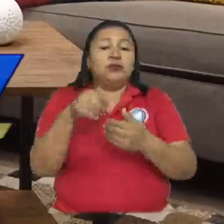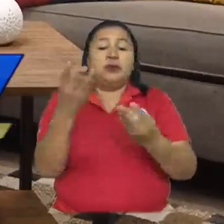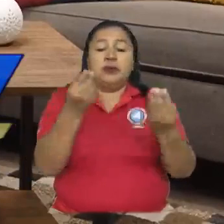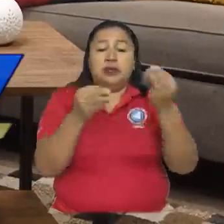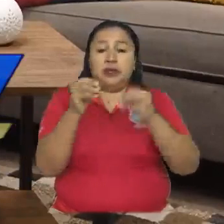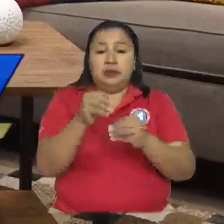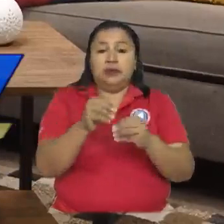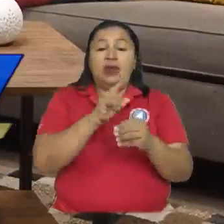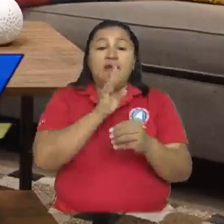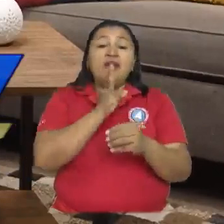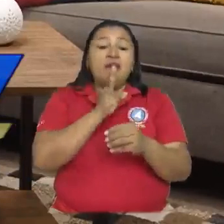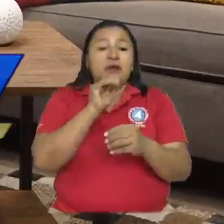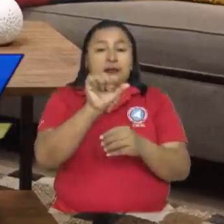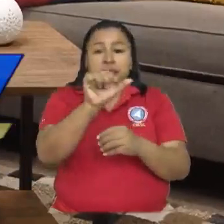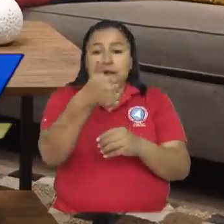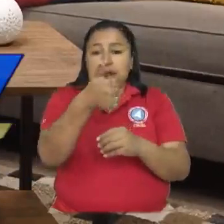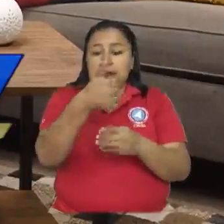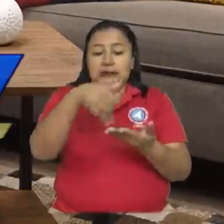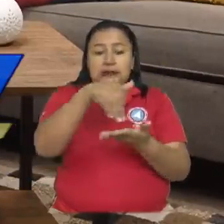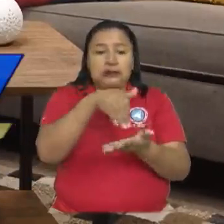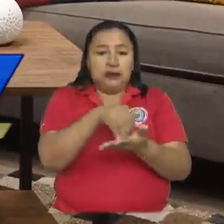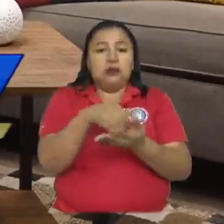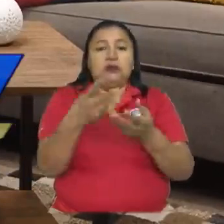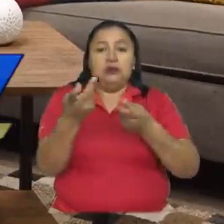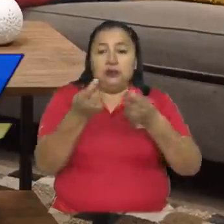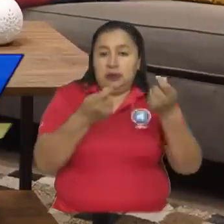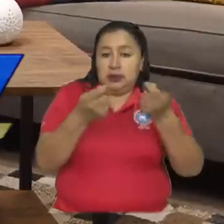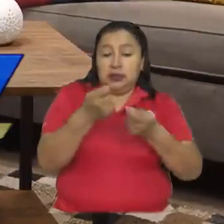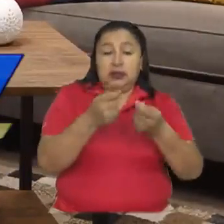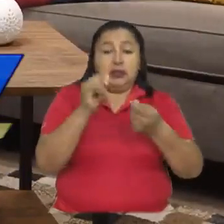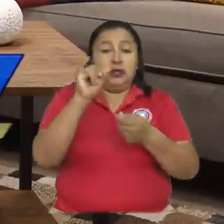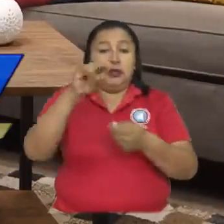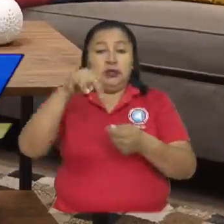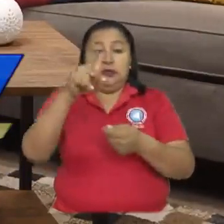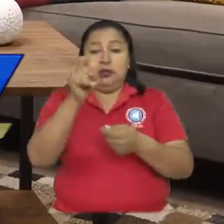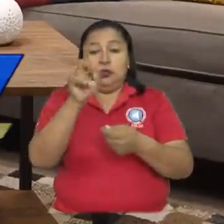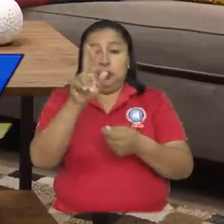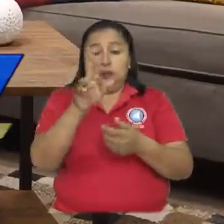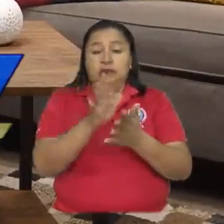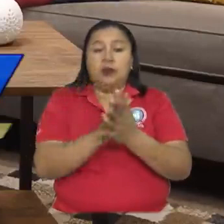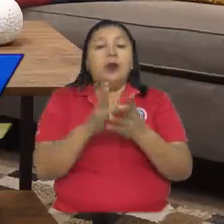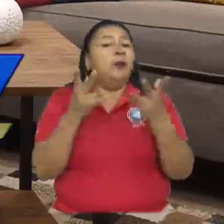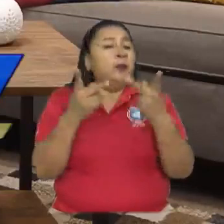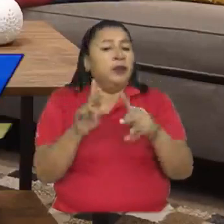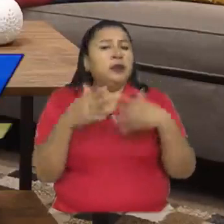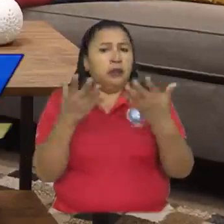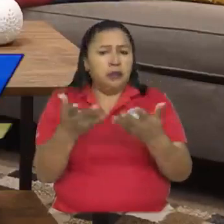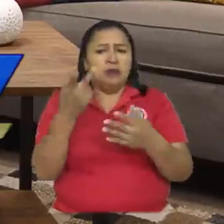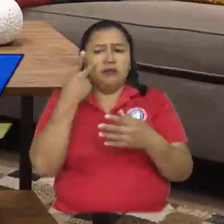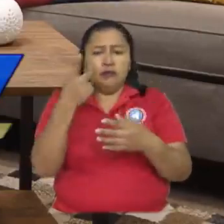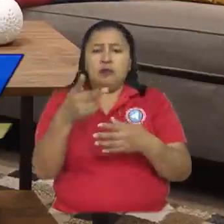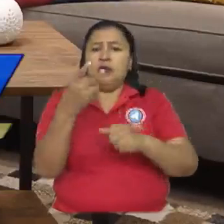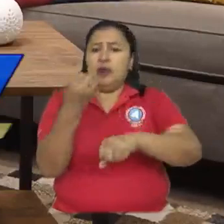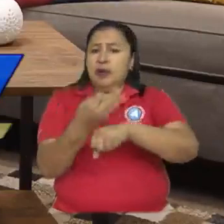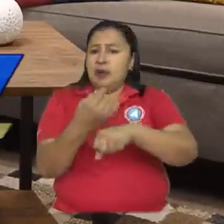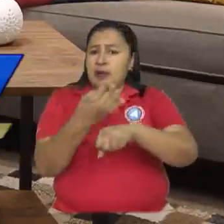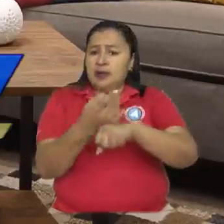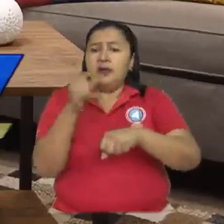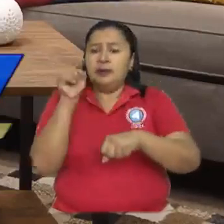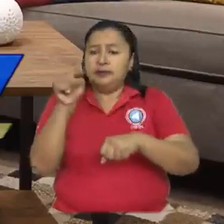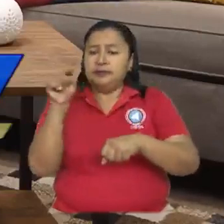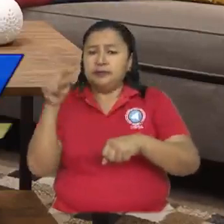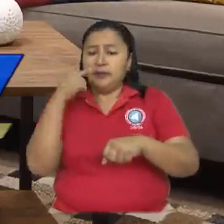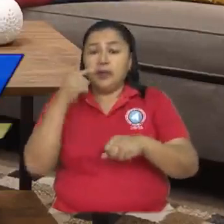los 6 centros que administra el INTUR, ¿verdad? Pero también vimos cómo desde de los gobiernos locales, pues también